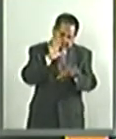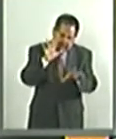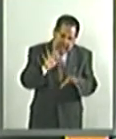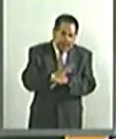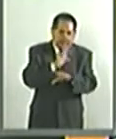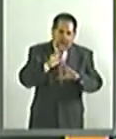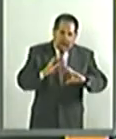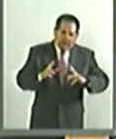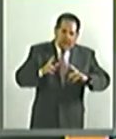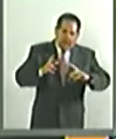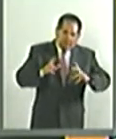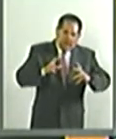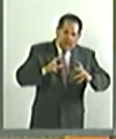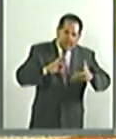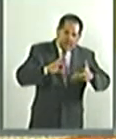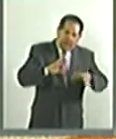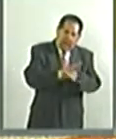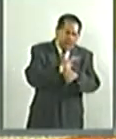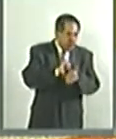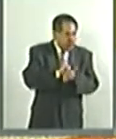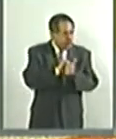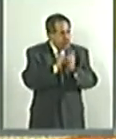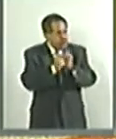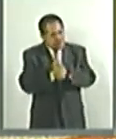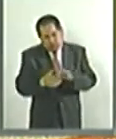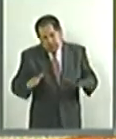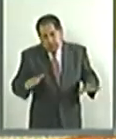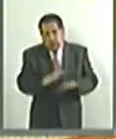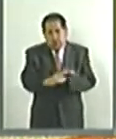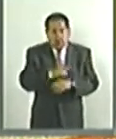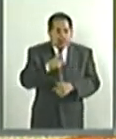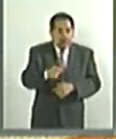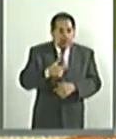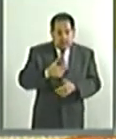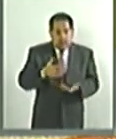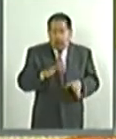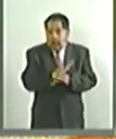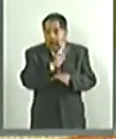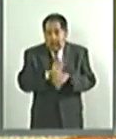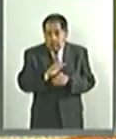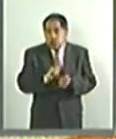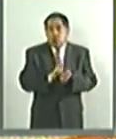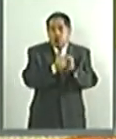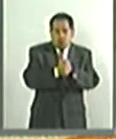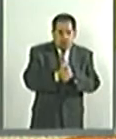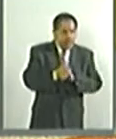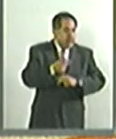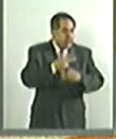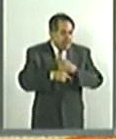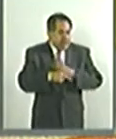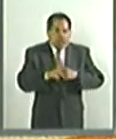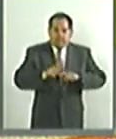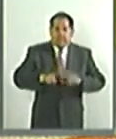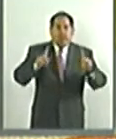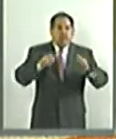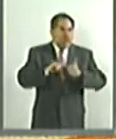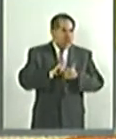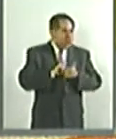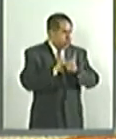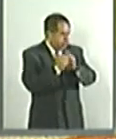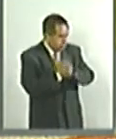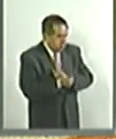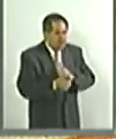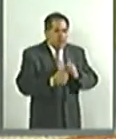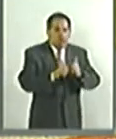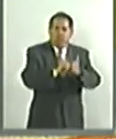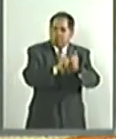y evolución. Como fruto de estos cambios y evolución, sufre transformaciones y existen